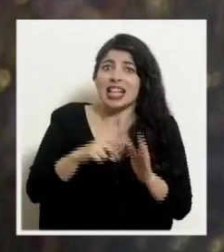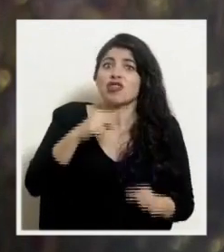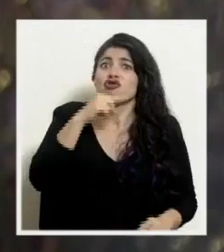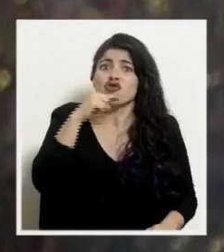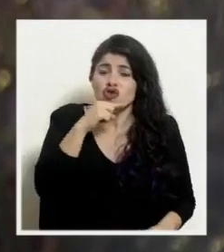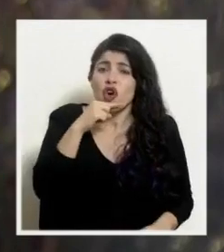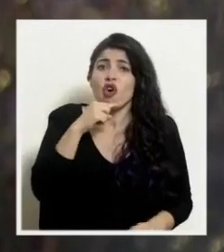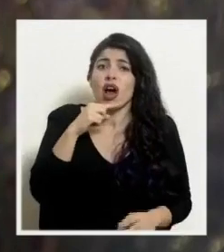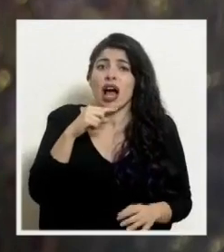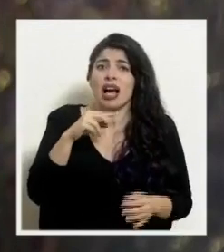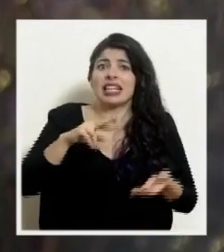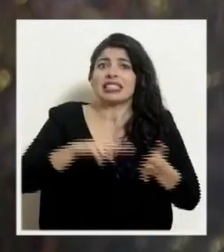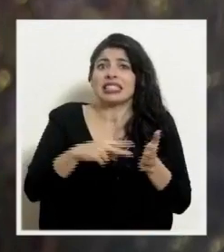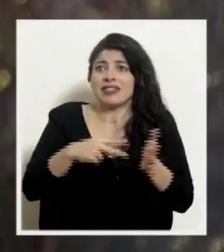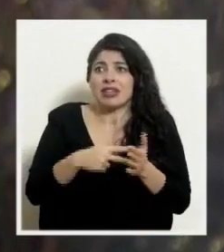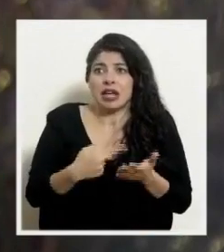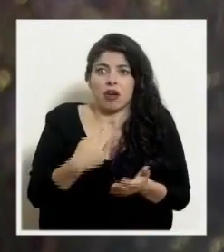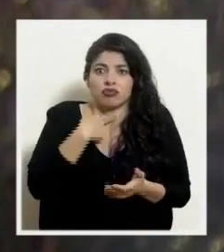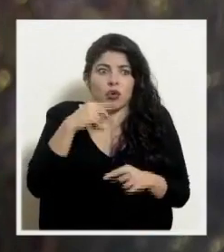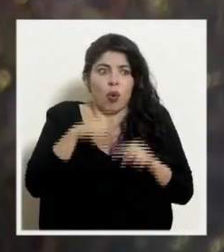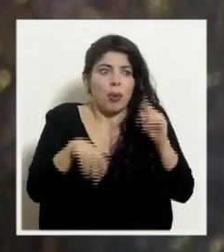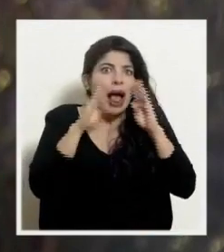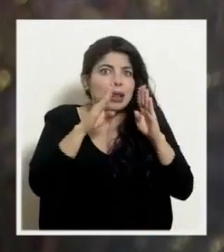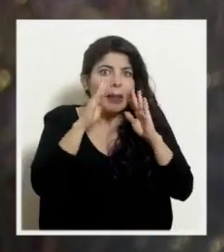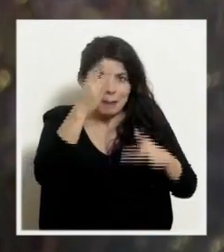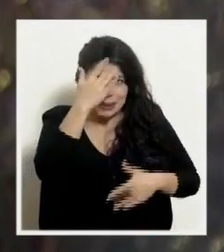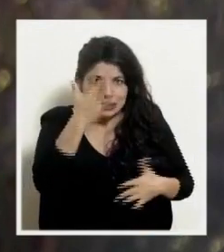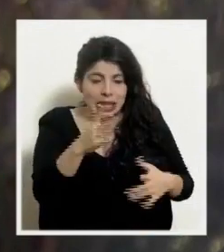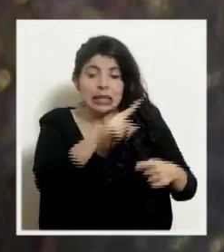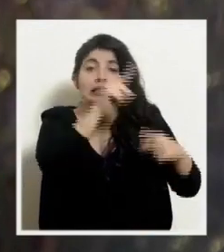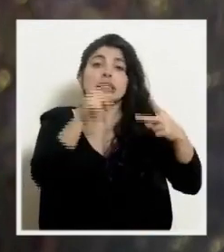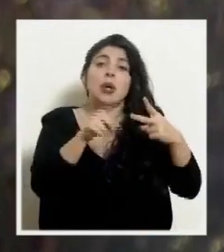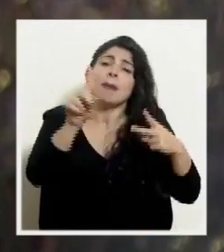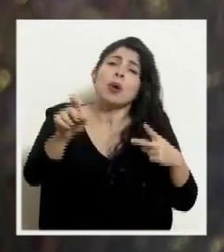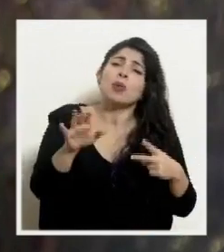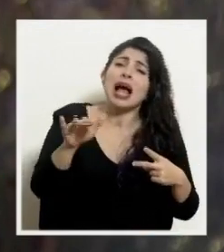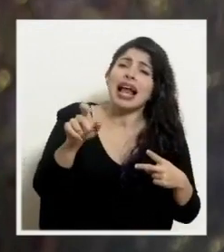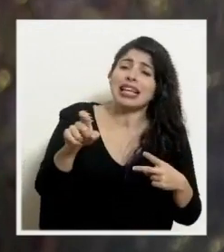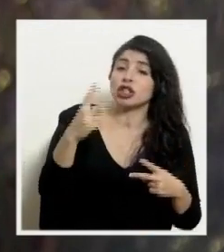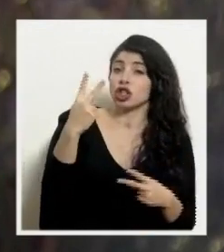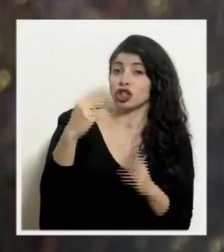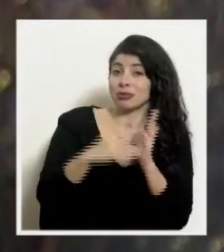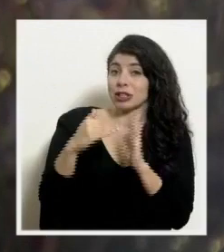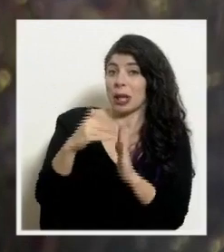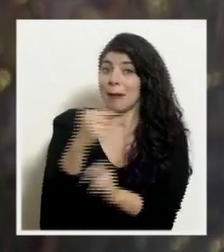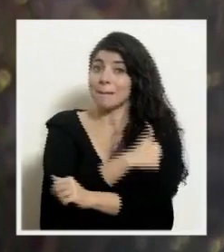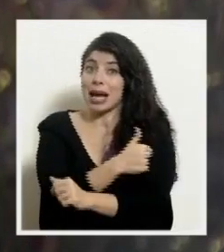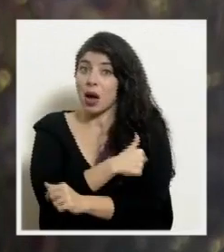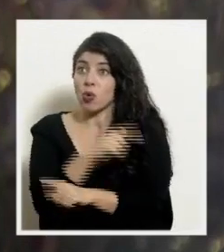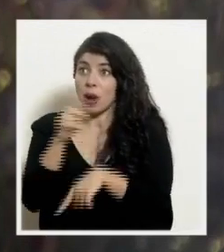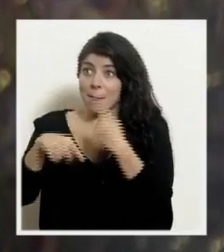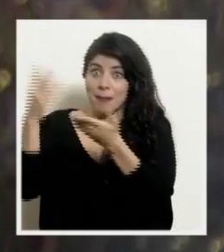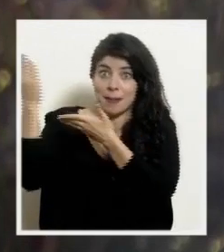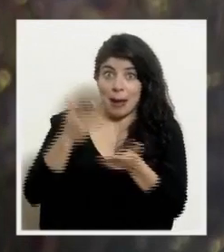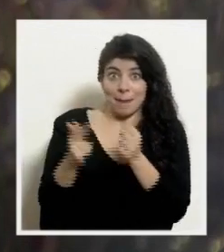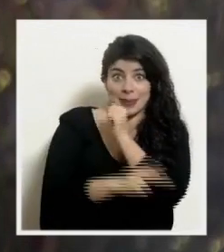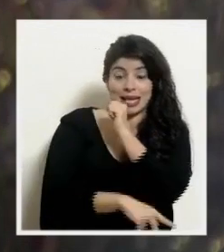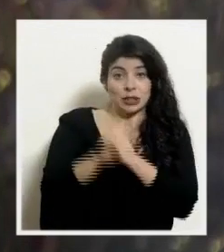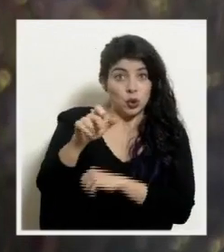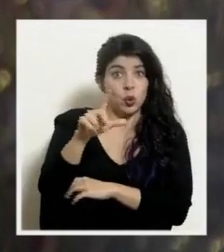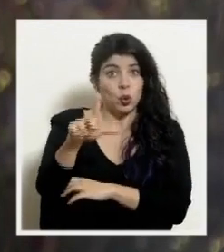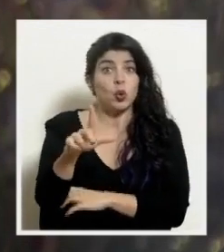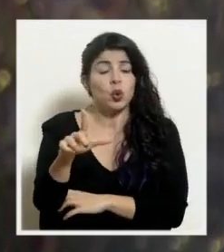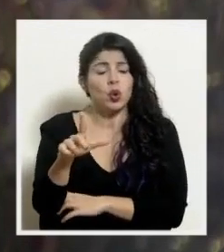porque de verdad no tienen capacidad para atender a los pacientes. La segunda pregunta, don Alex, de esas 2 millones de vacunas que ingresarán al país a partir de